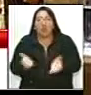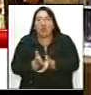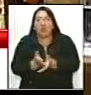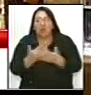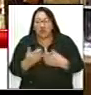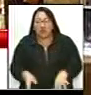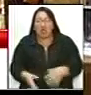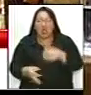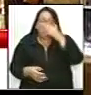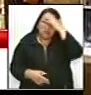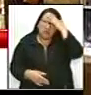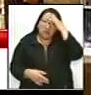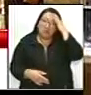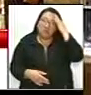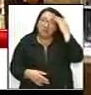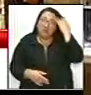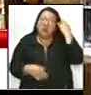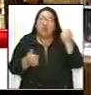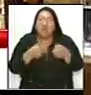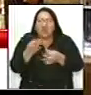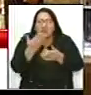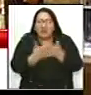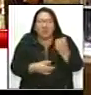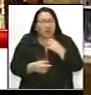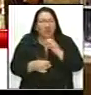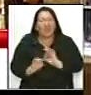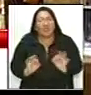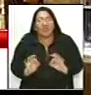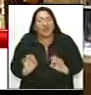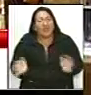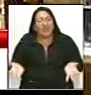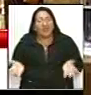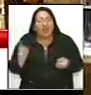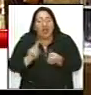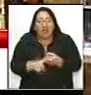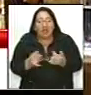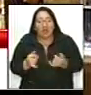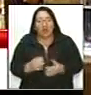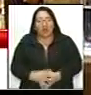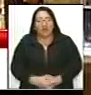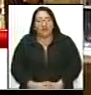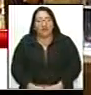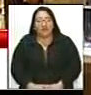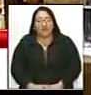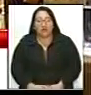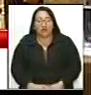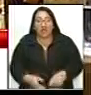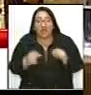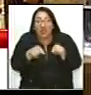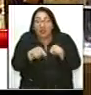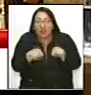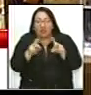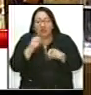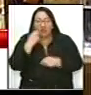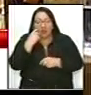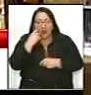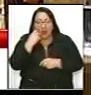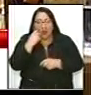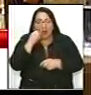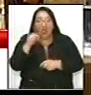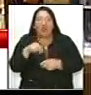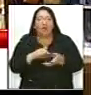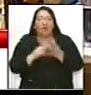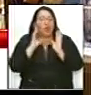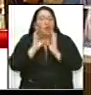debidamente justificado? No existe hasta el día de hoy. Entonces, eso es el tema. Acá no es que